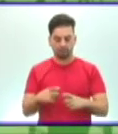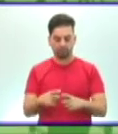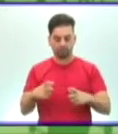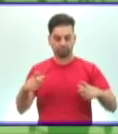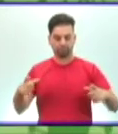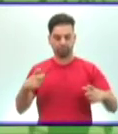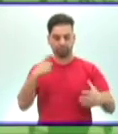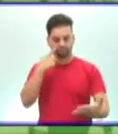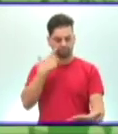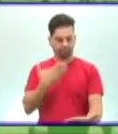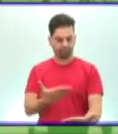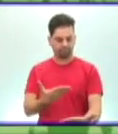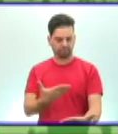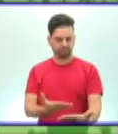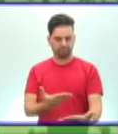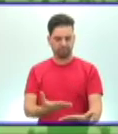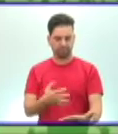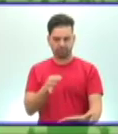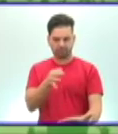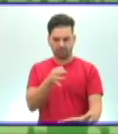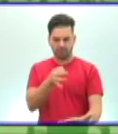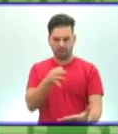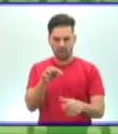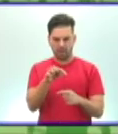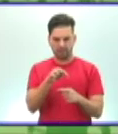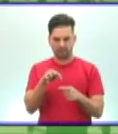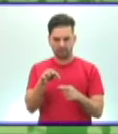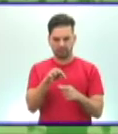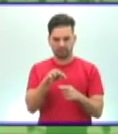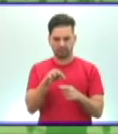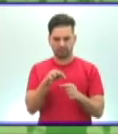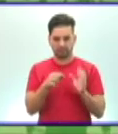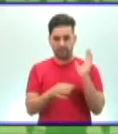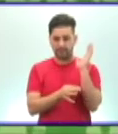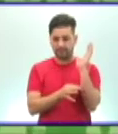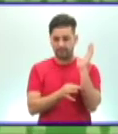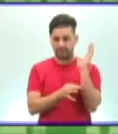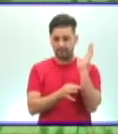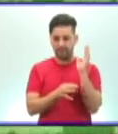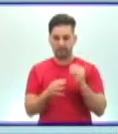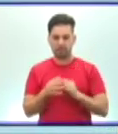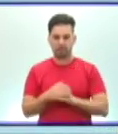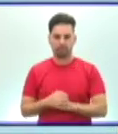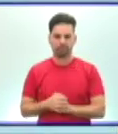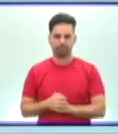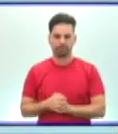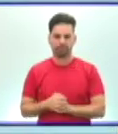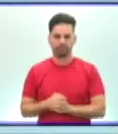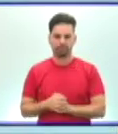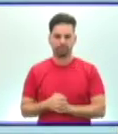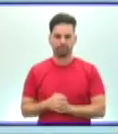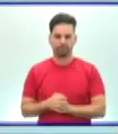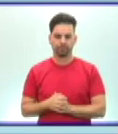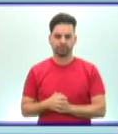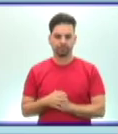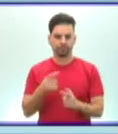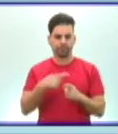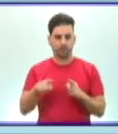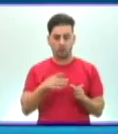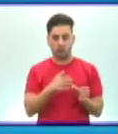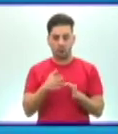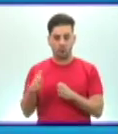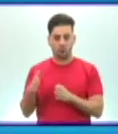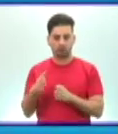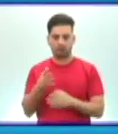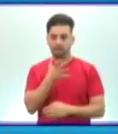muestras preparadas, secciones de órganos o tejidos en un cristal transparente para que lo atraviese la luz. Microscopio tipo lupa. Te permite